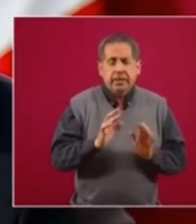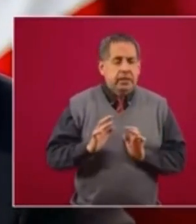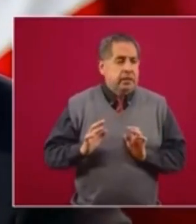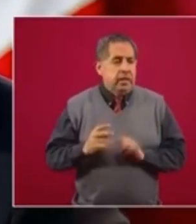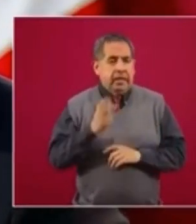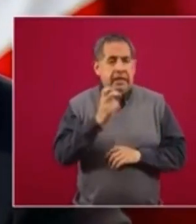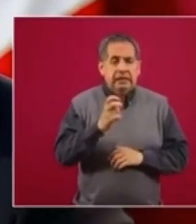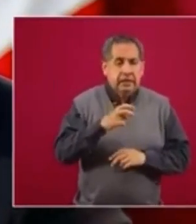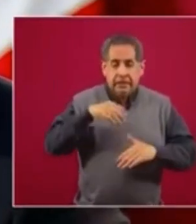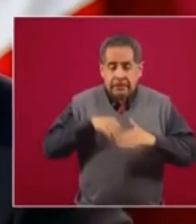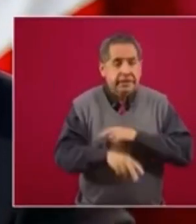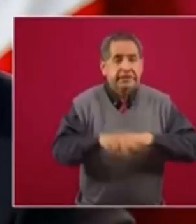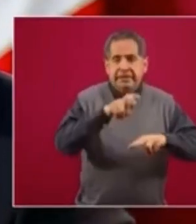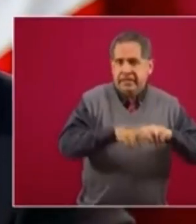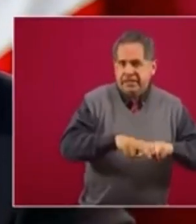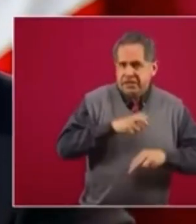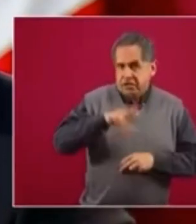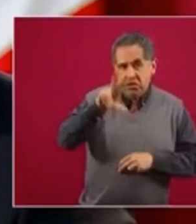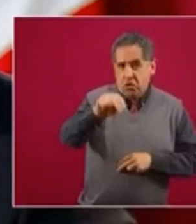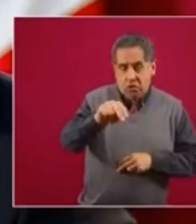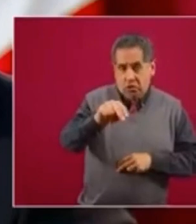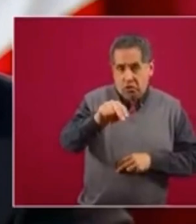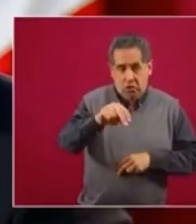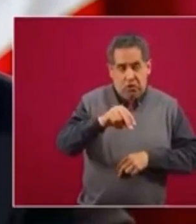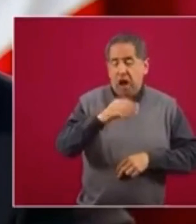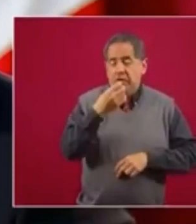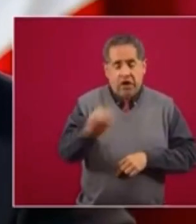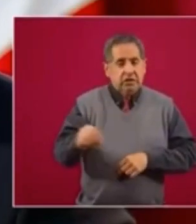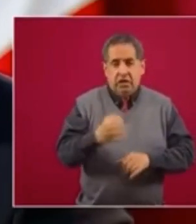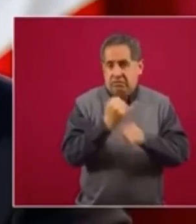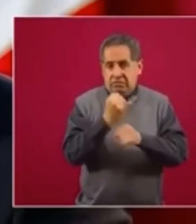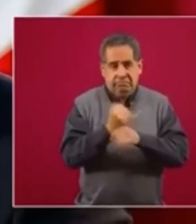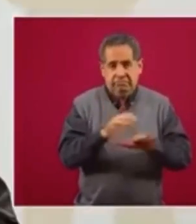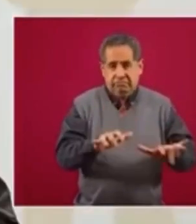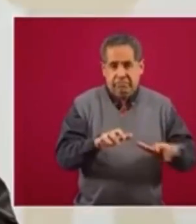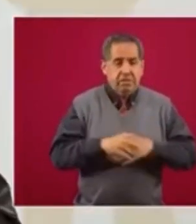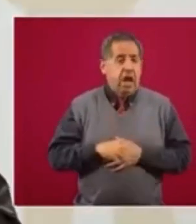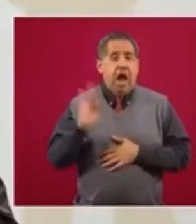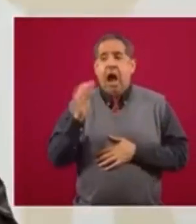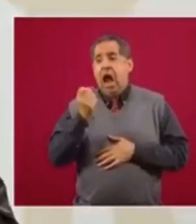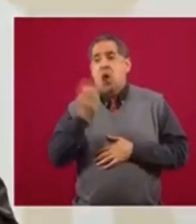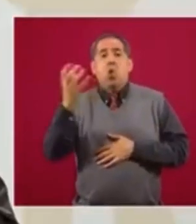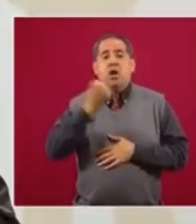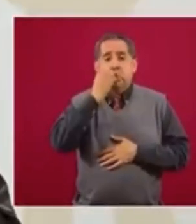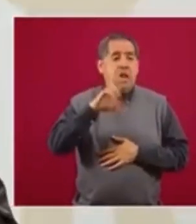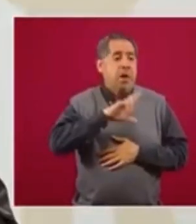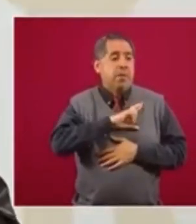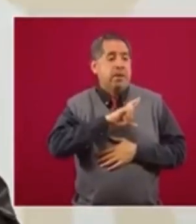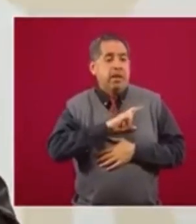porque presencial no. Nos preguntaban si alguna escuela privada podría